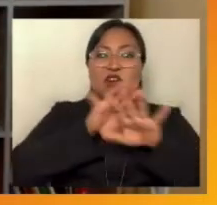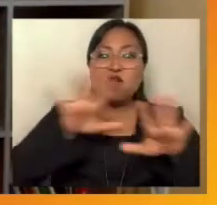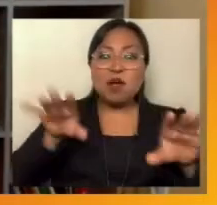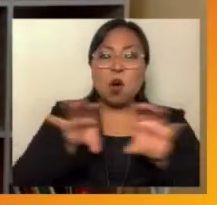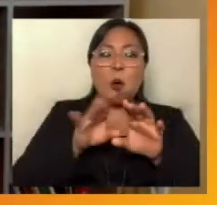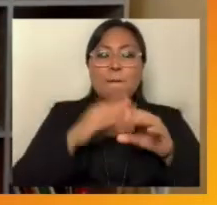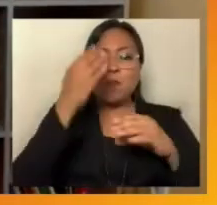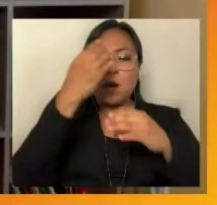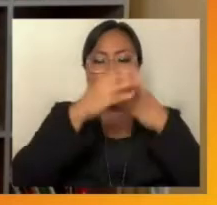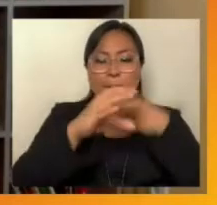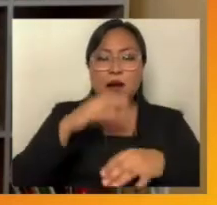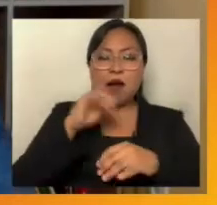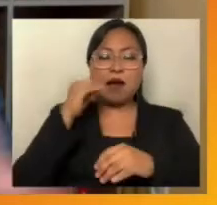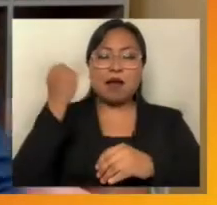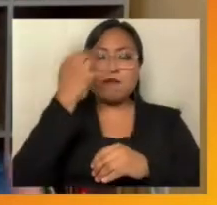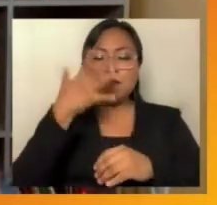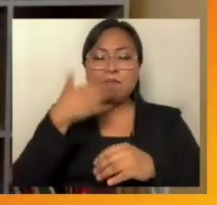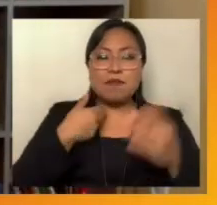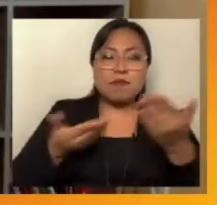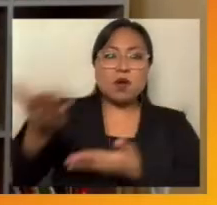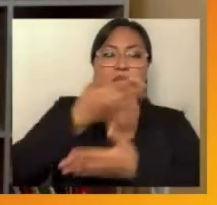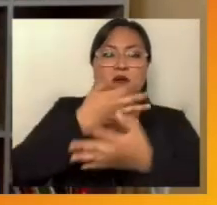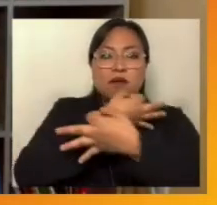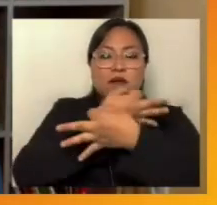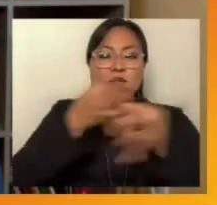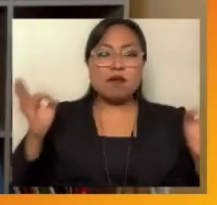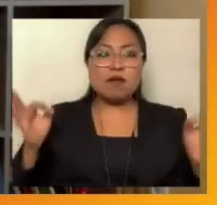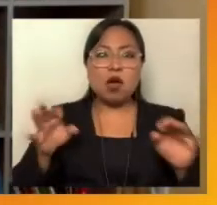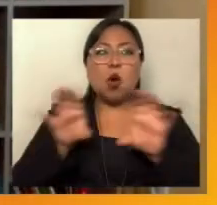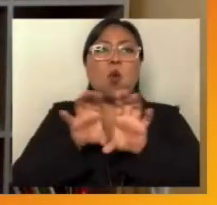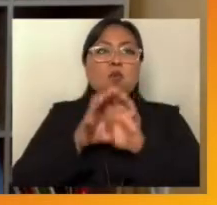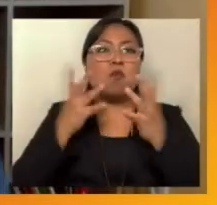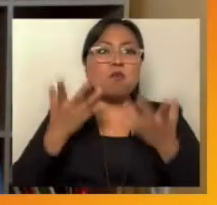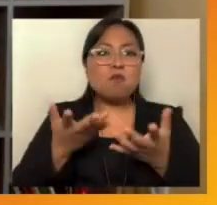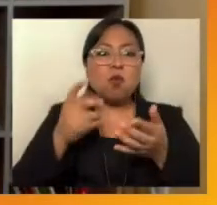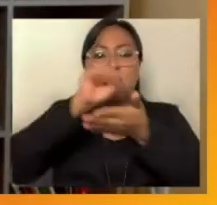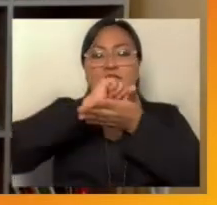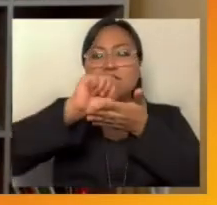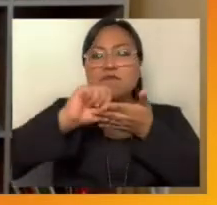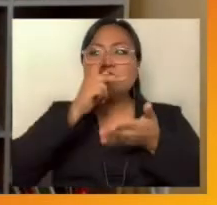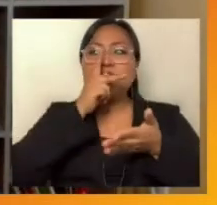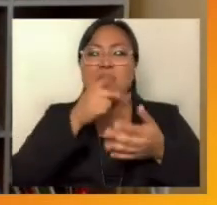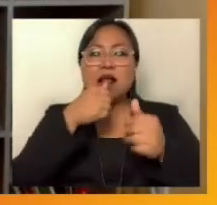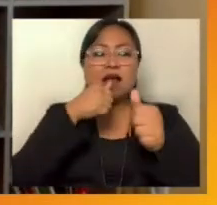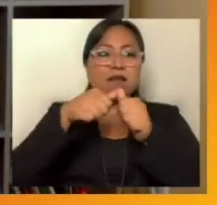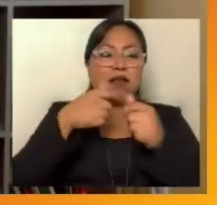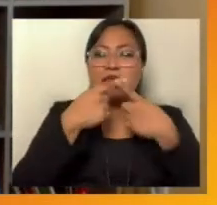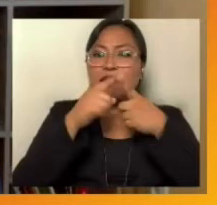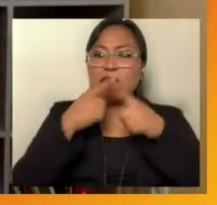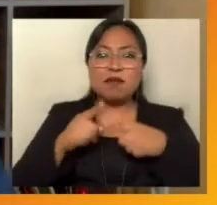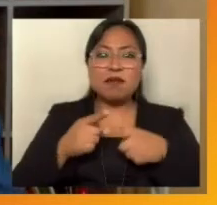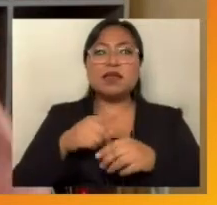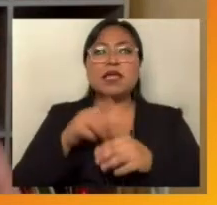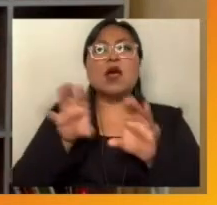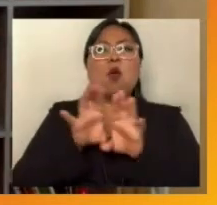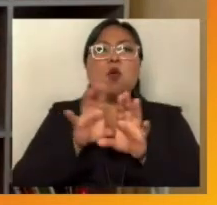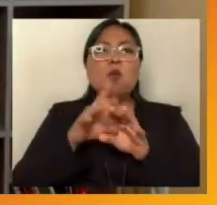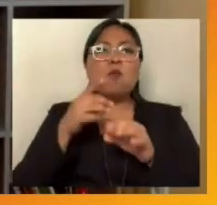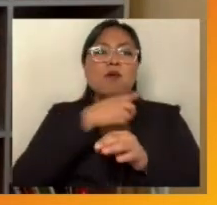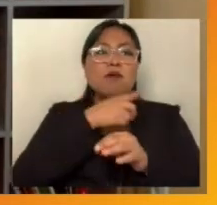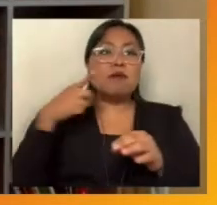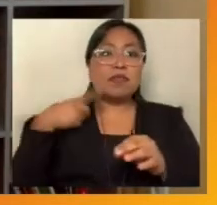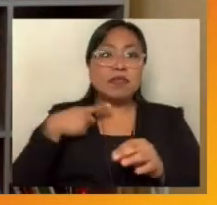ese contenido para llegar a más personas e iniciar conversaciones. Y hoy vamos a ver cómo tiene que ser